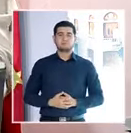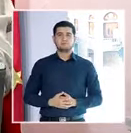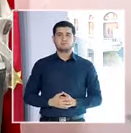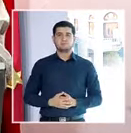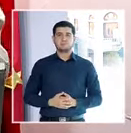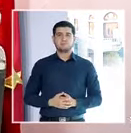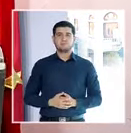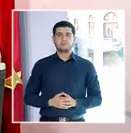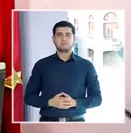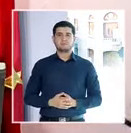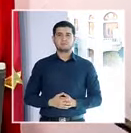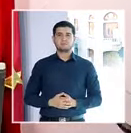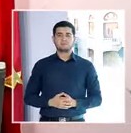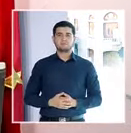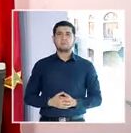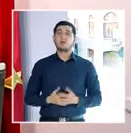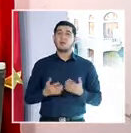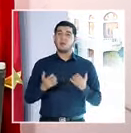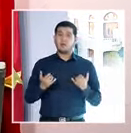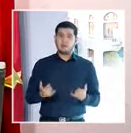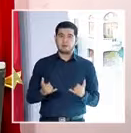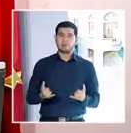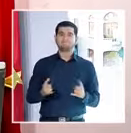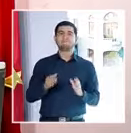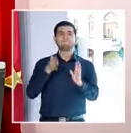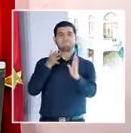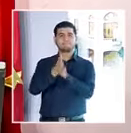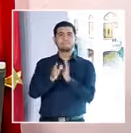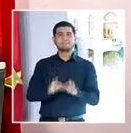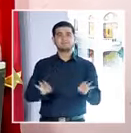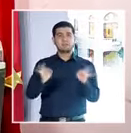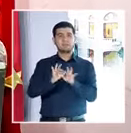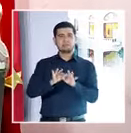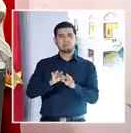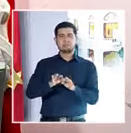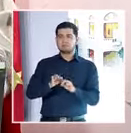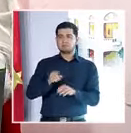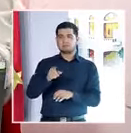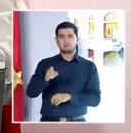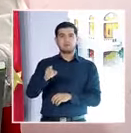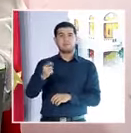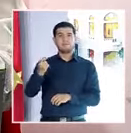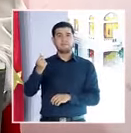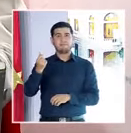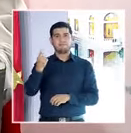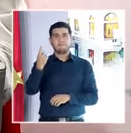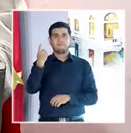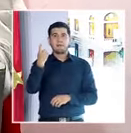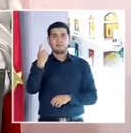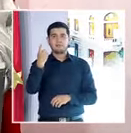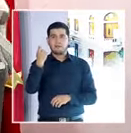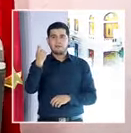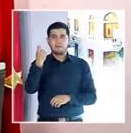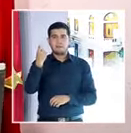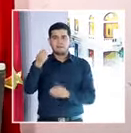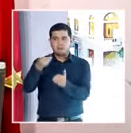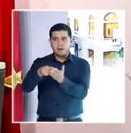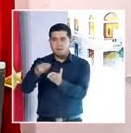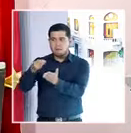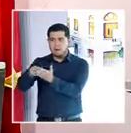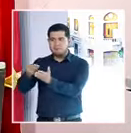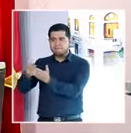de saneamiento de las finanzas en el sector de la salud. Logramos de manera rápida